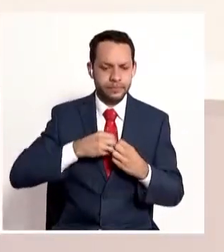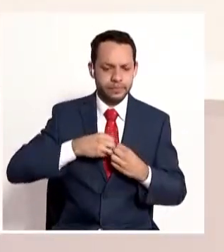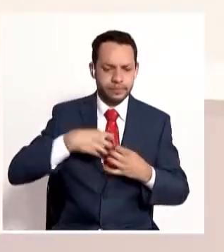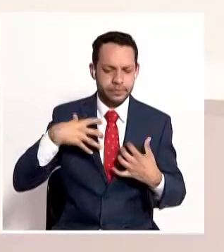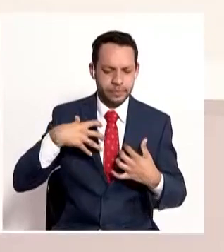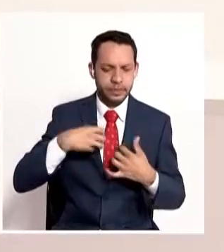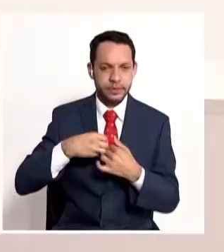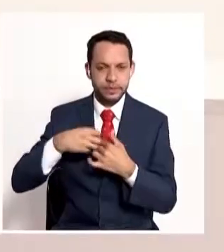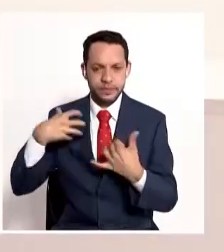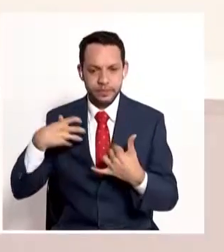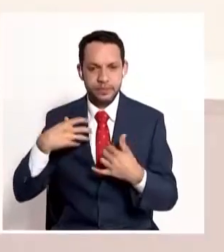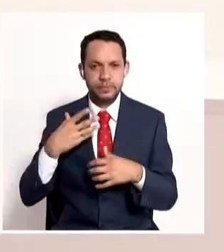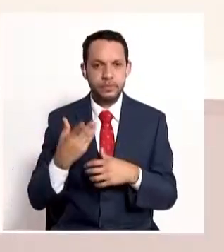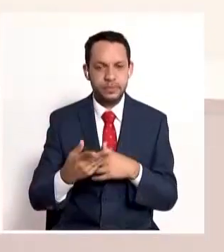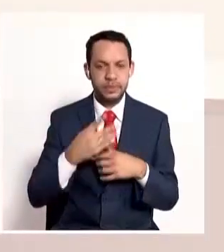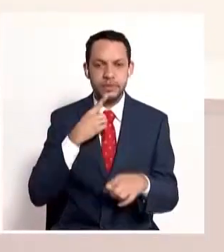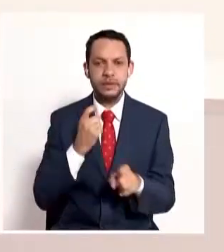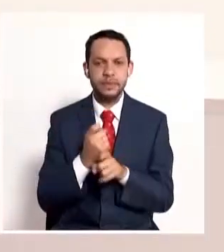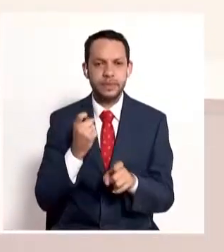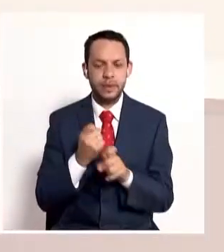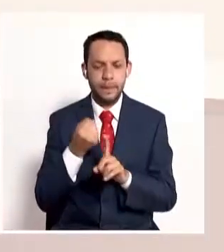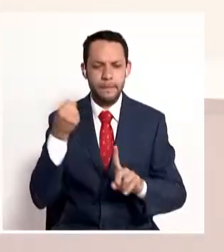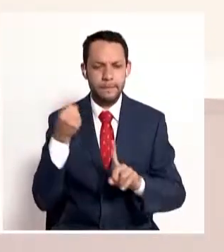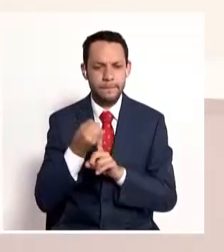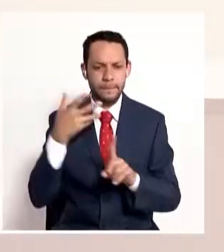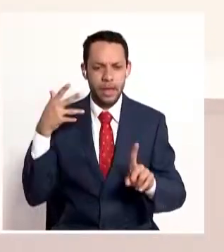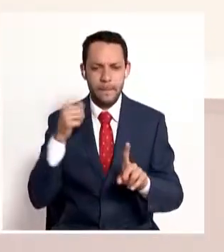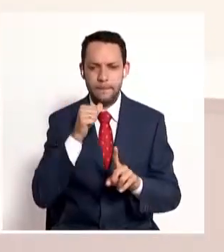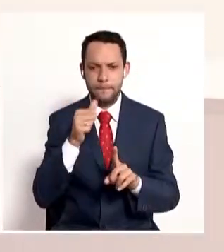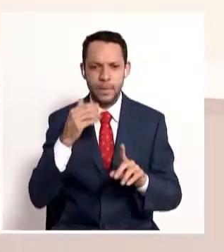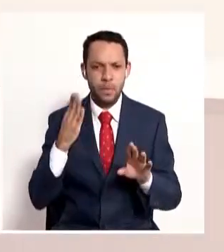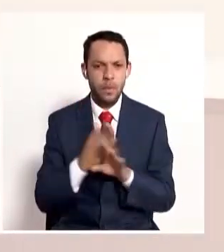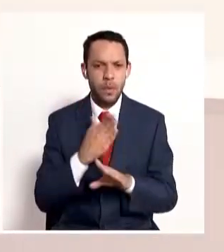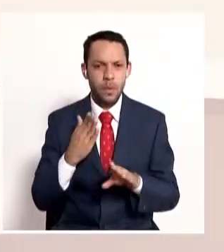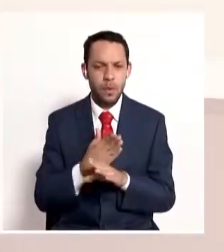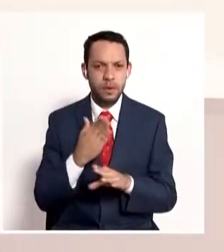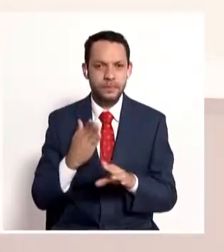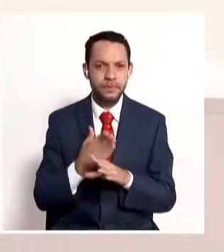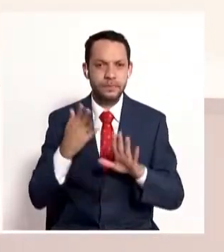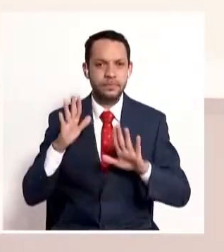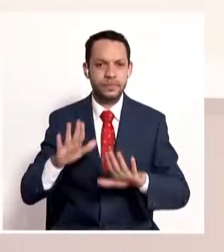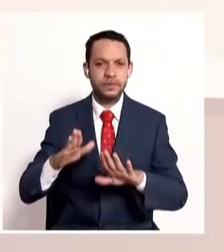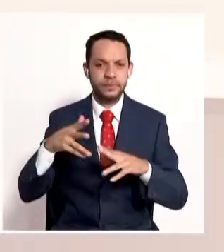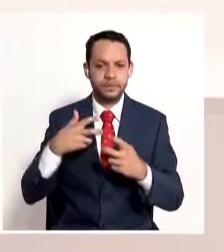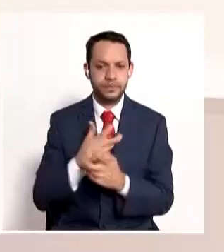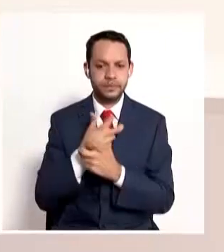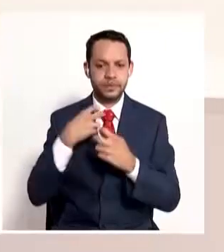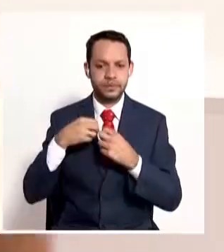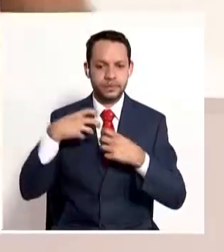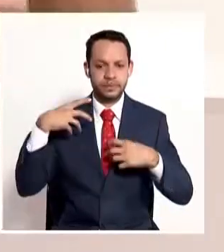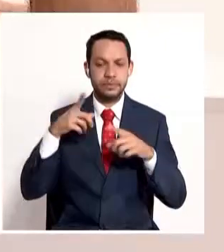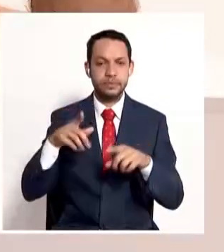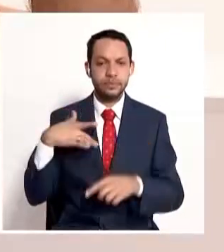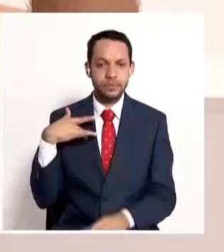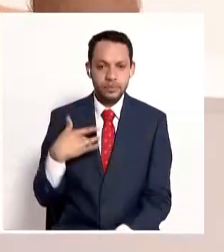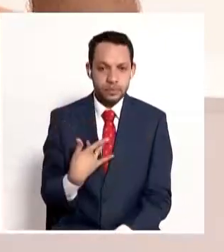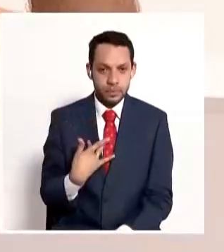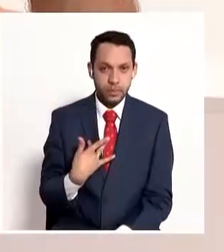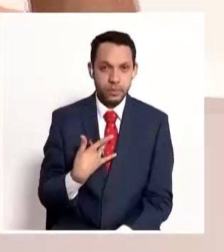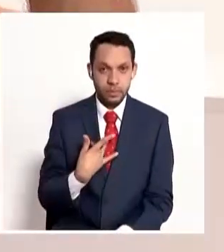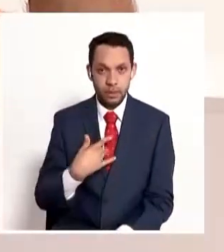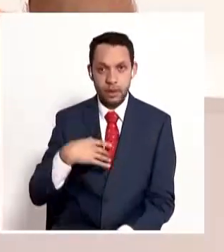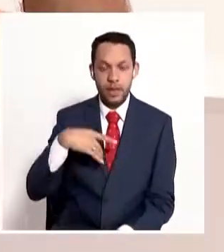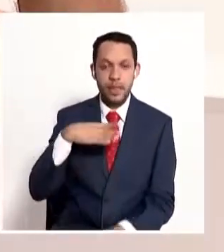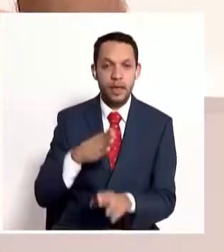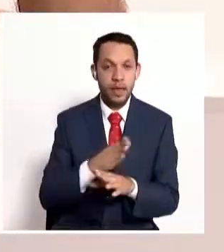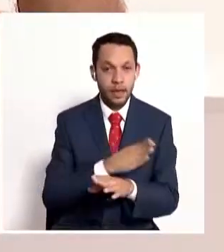estamos desconociendo que la principal causa o realmente el origen de la fibromialgia son problemas del alma así como les decía que la fiebre